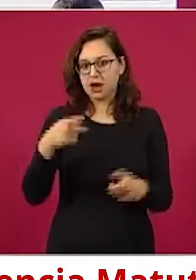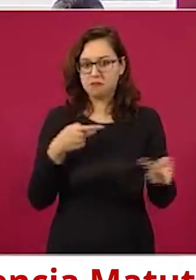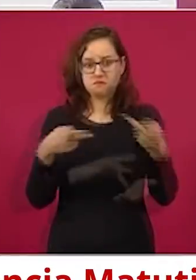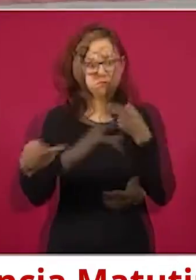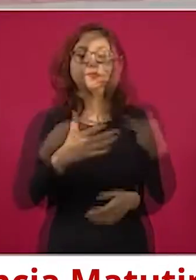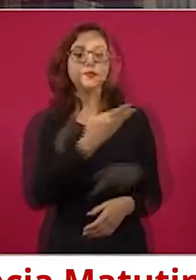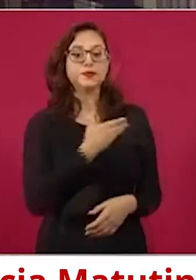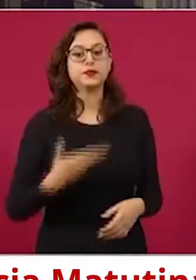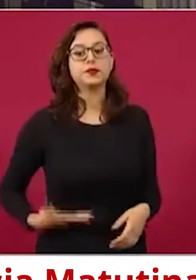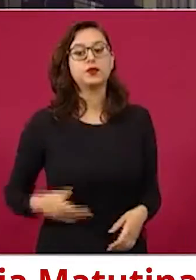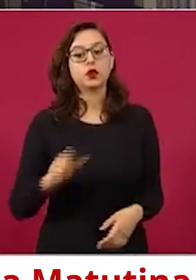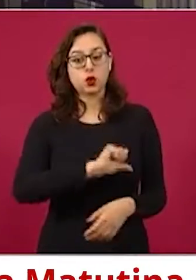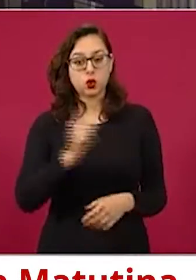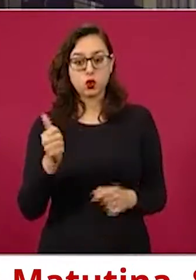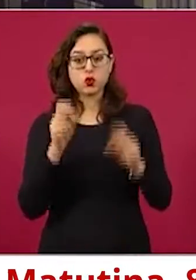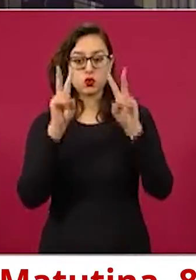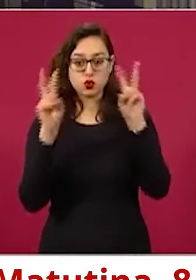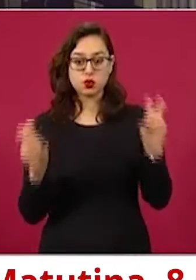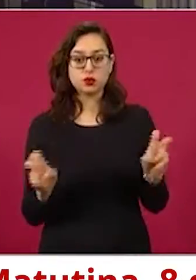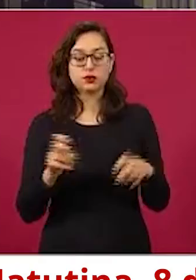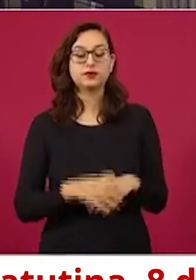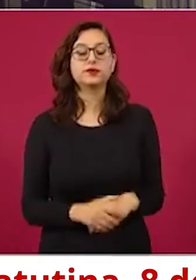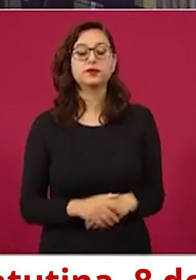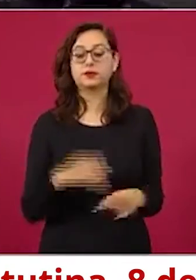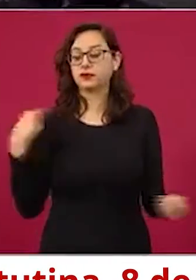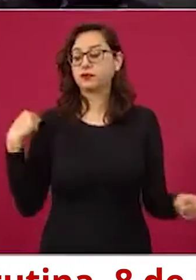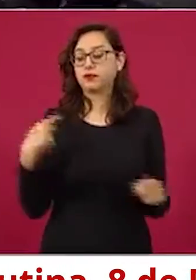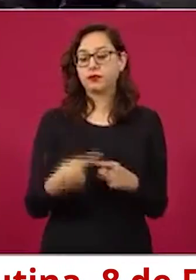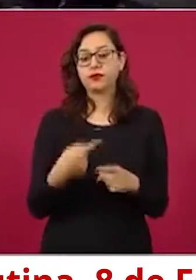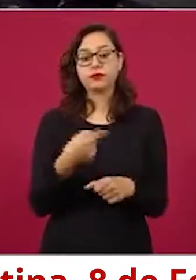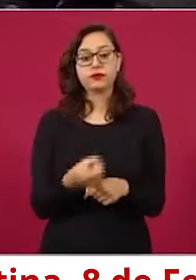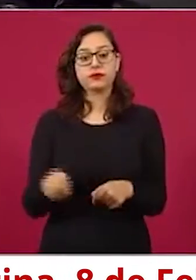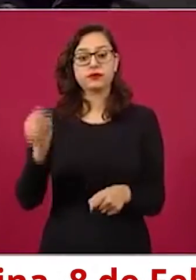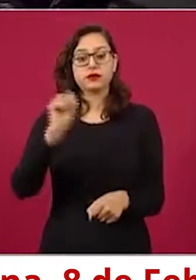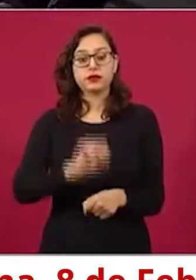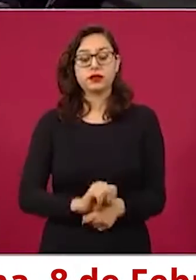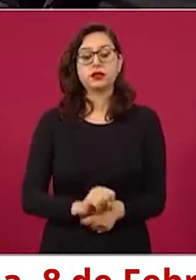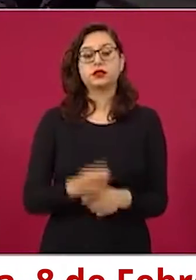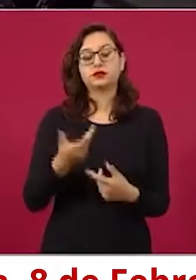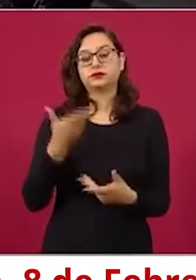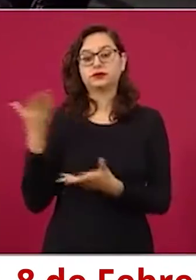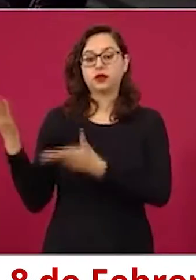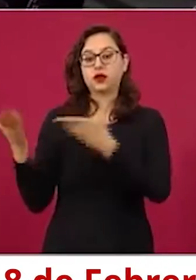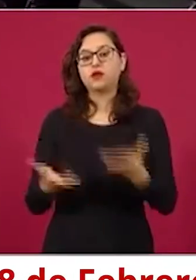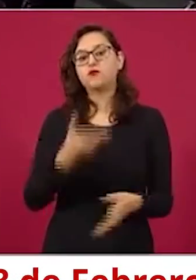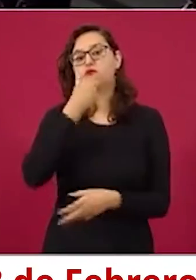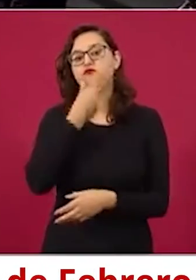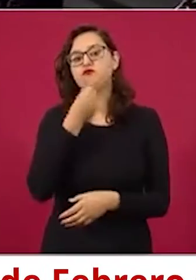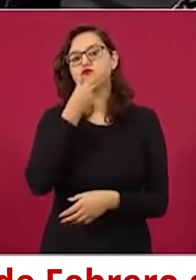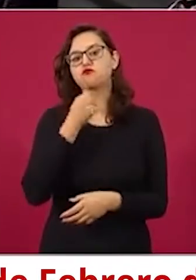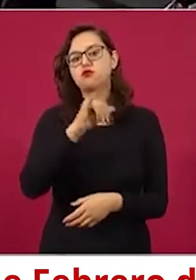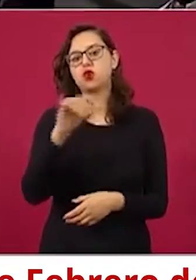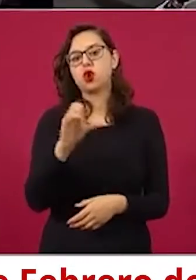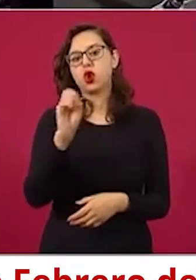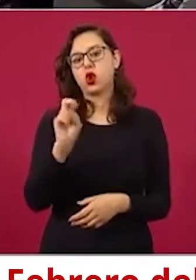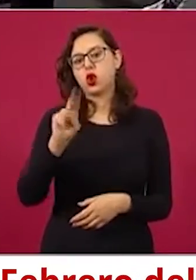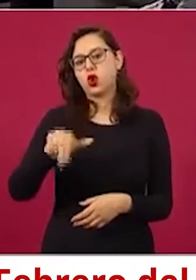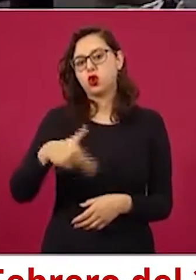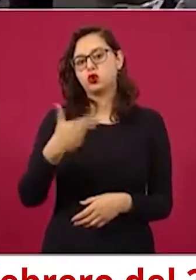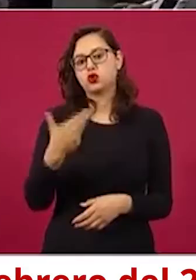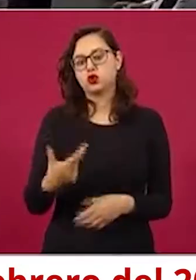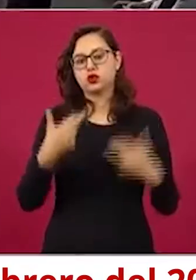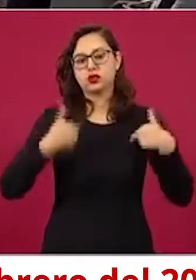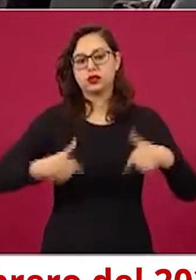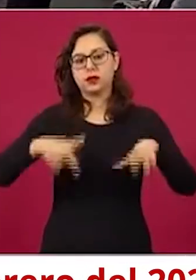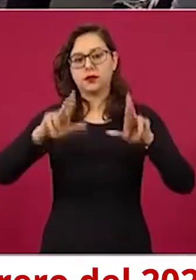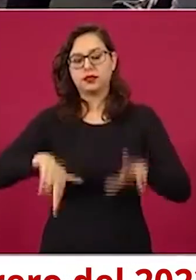Eso sería cuánto. Bueno, pues igual esta semana México recibe a John Kerry, el enviado especial del presidente Joe Biden en